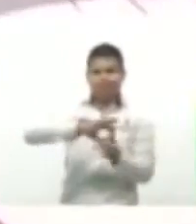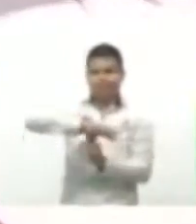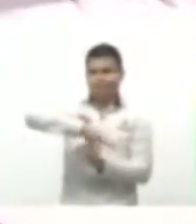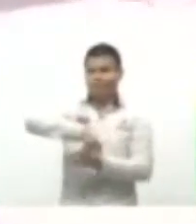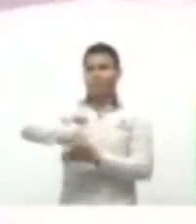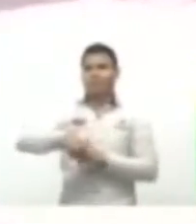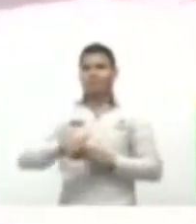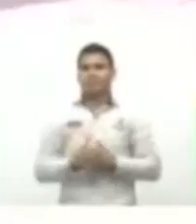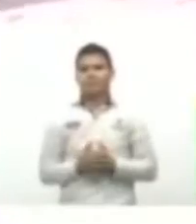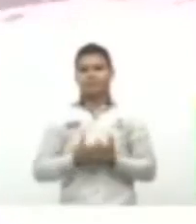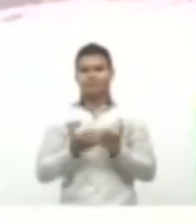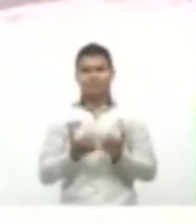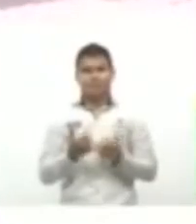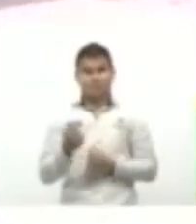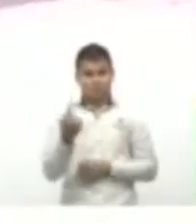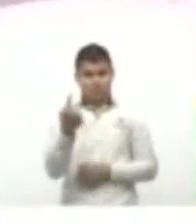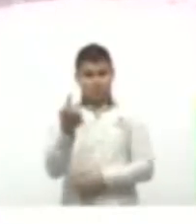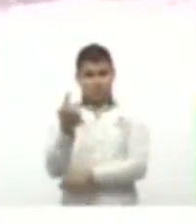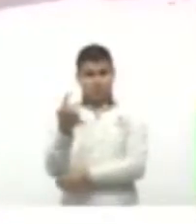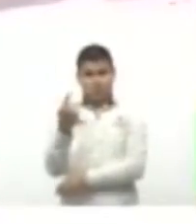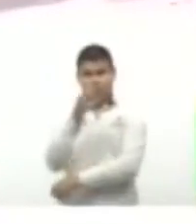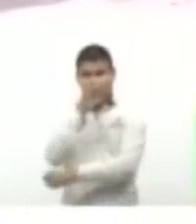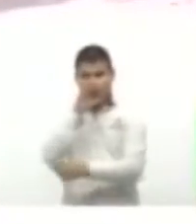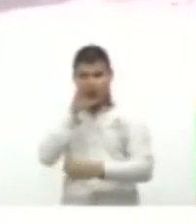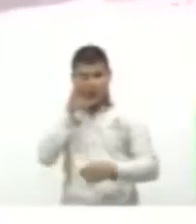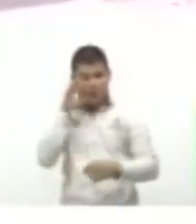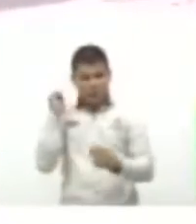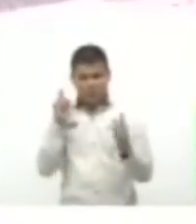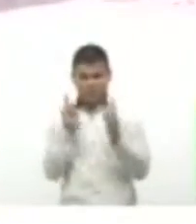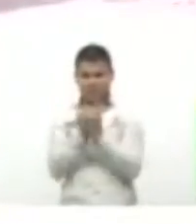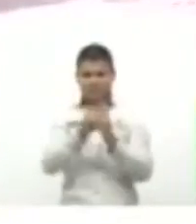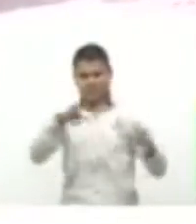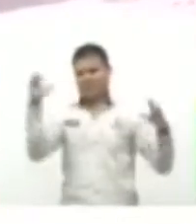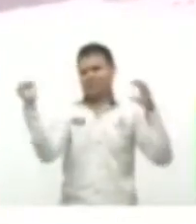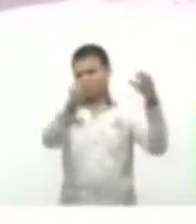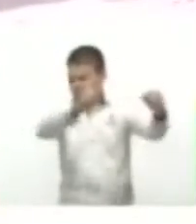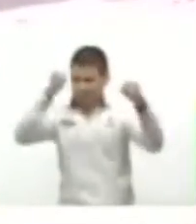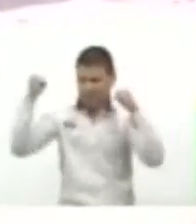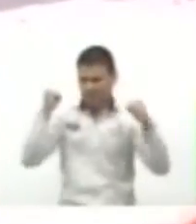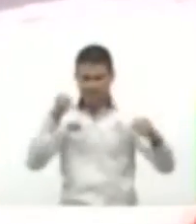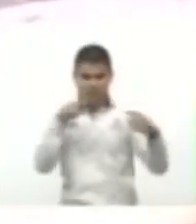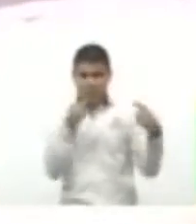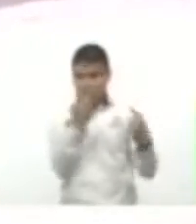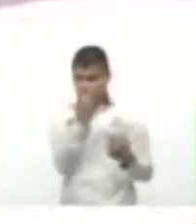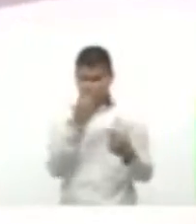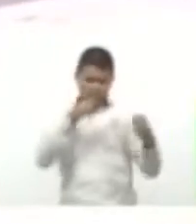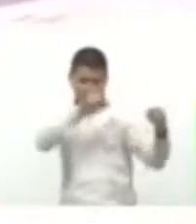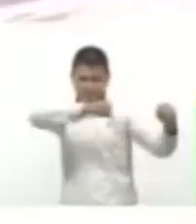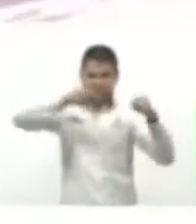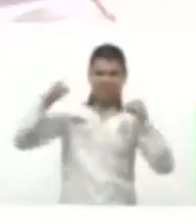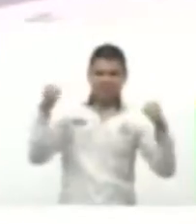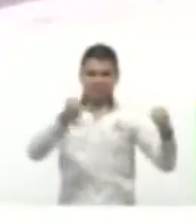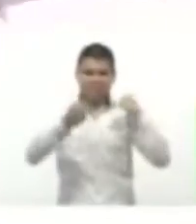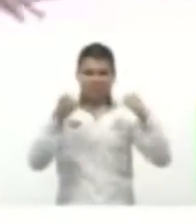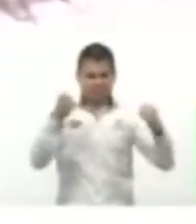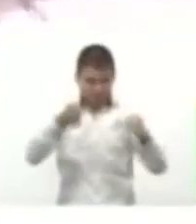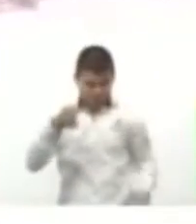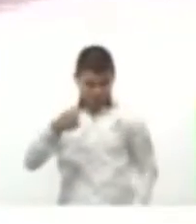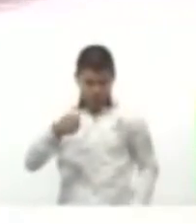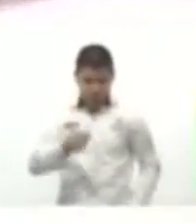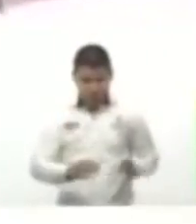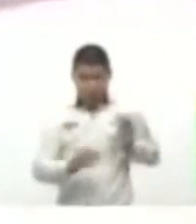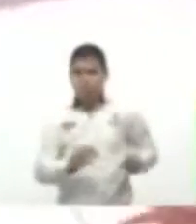pesos. Un solo tipo me empezó a atracar y yo empecé a forcejear con él, porque yo le agarré el brazo a él, él me agarraba el bolso y yo le agarré